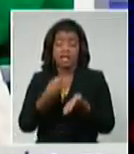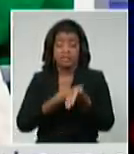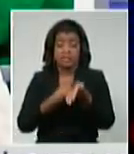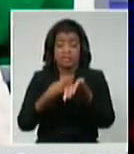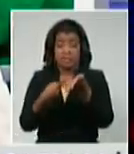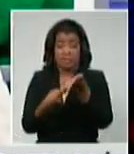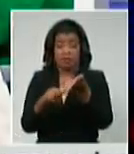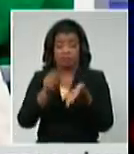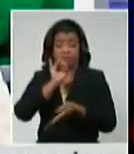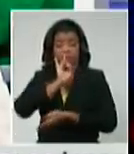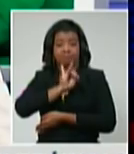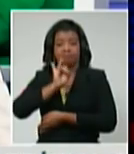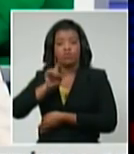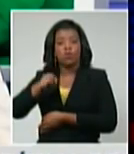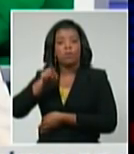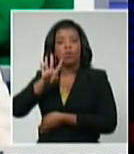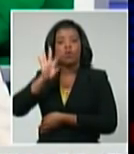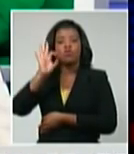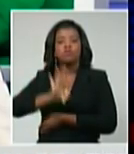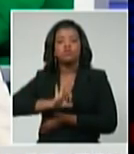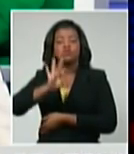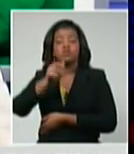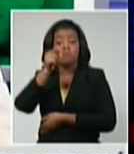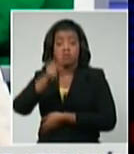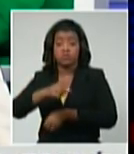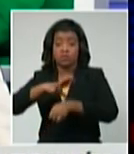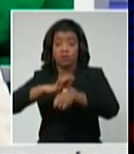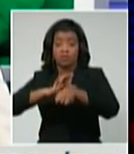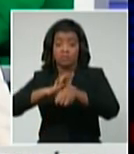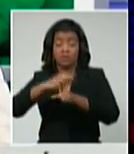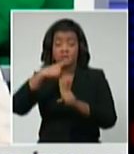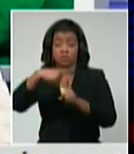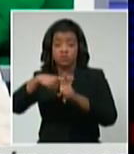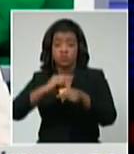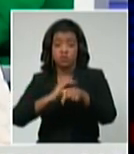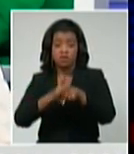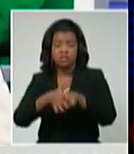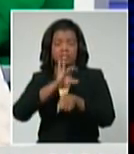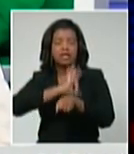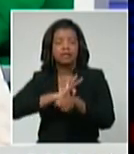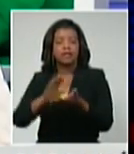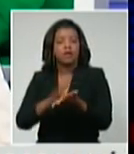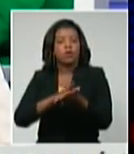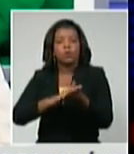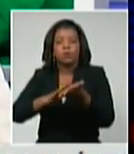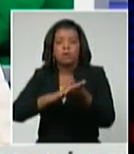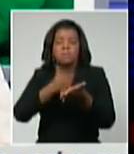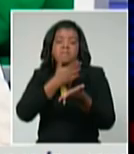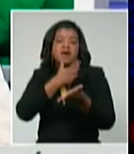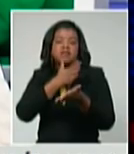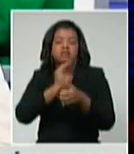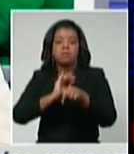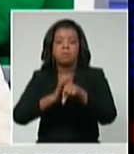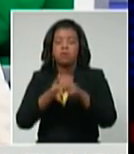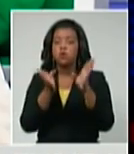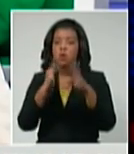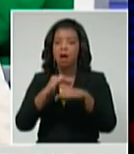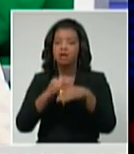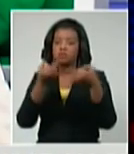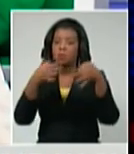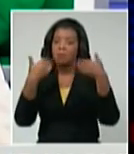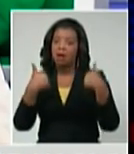77,4% de los casos diagnosticados estaban asintomáticos. Fíjense que oscila entre el 70,